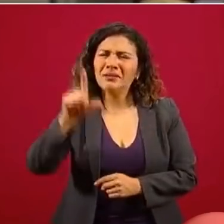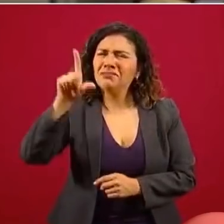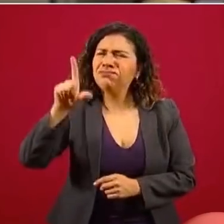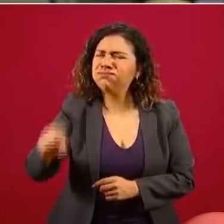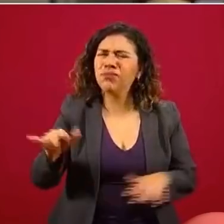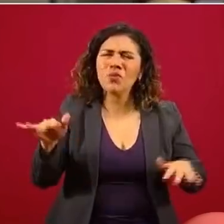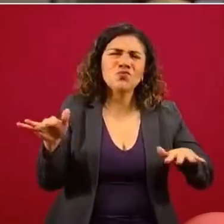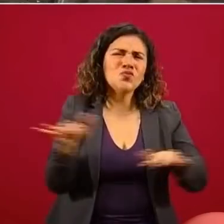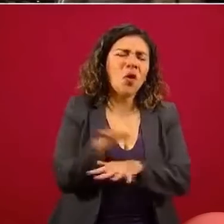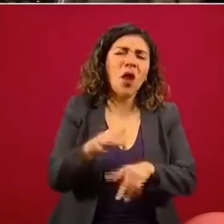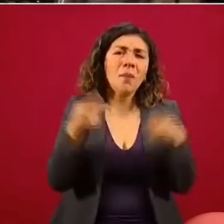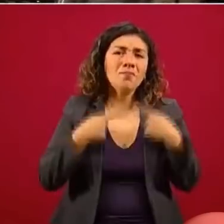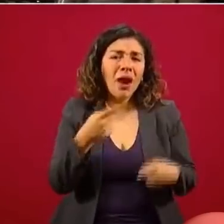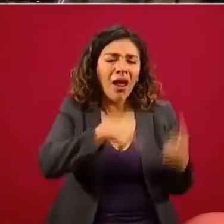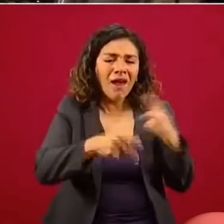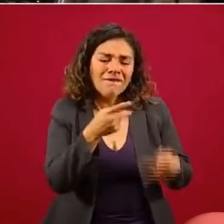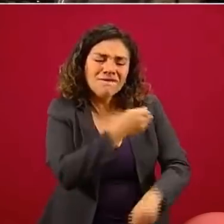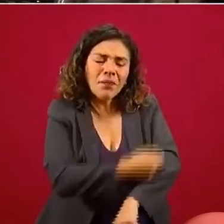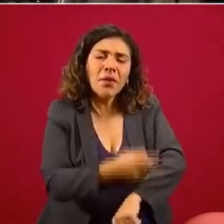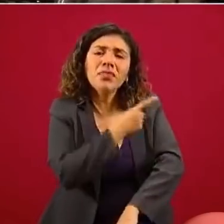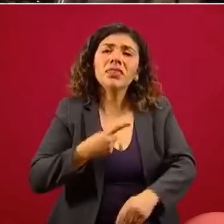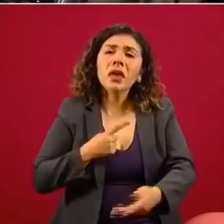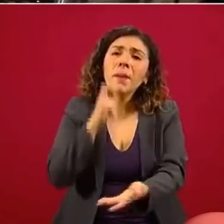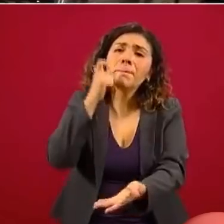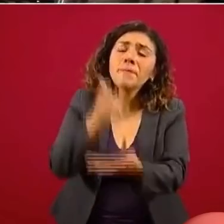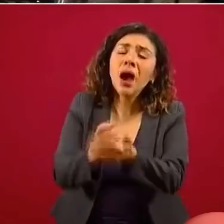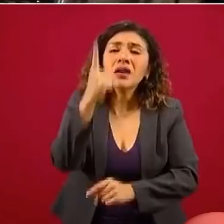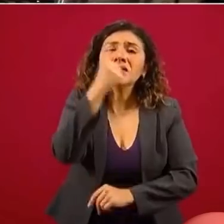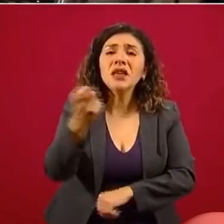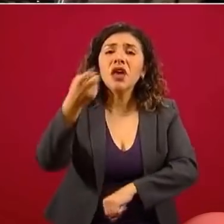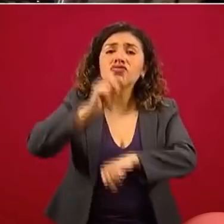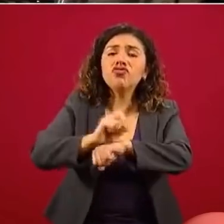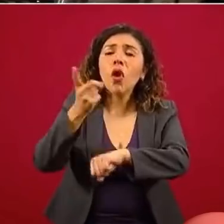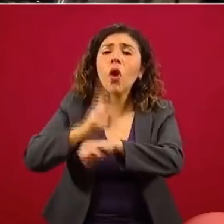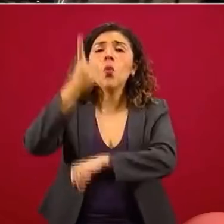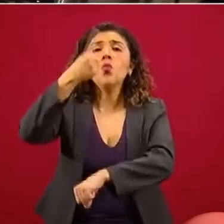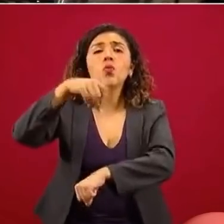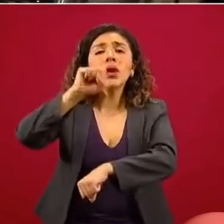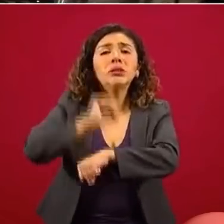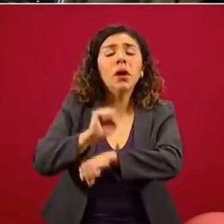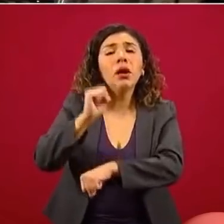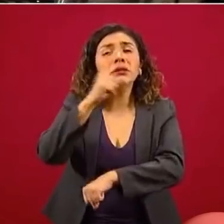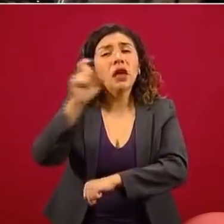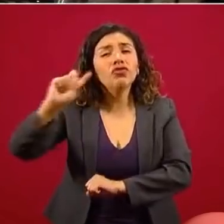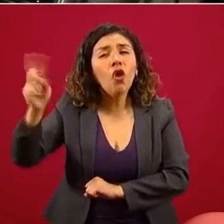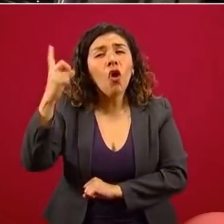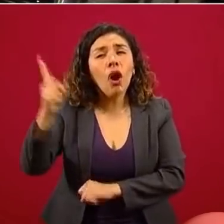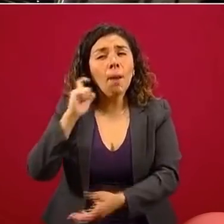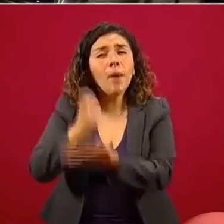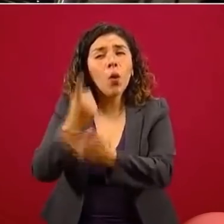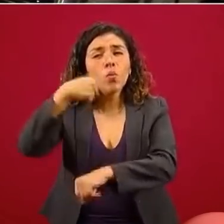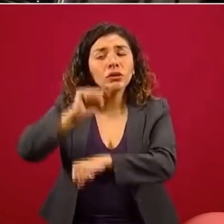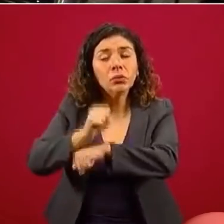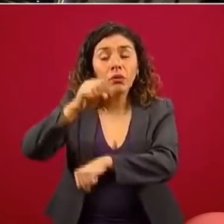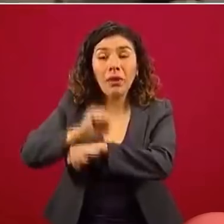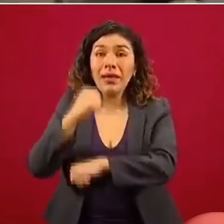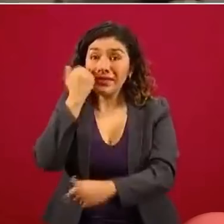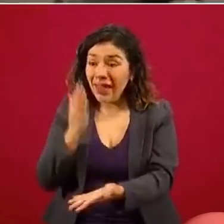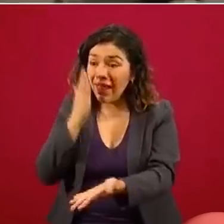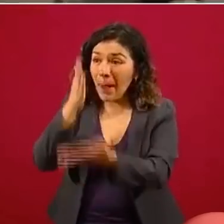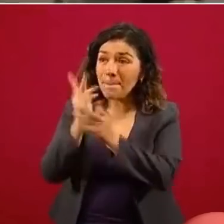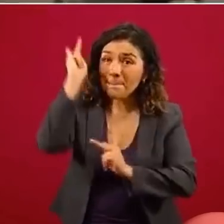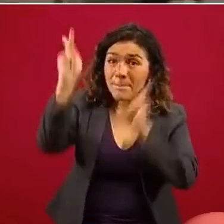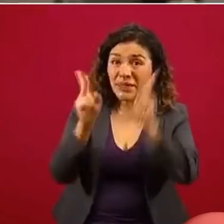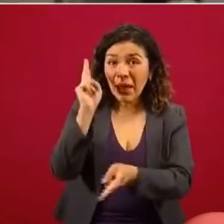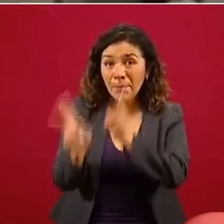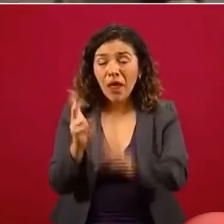calidad, por lo que los familiares tienen que pagar $100 cada semana, además de que si quieren platicar con el reo,